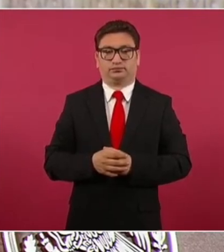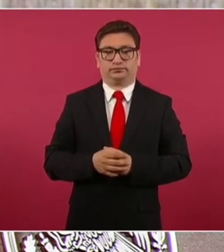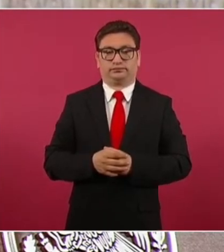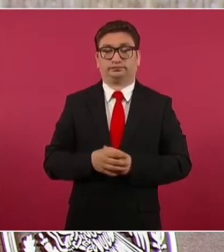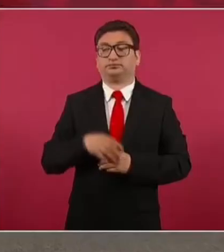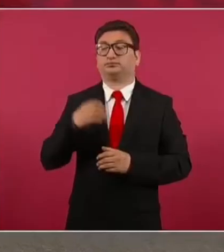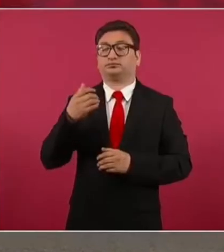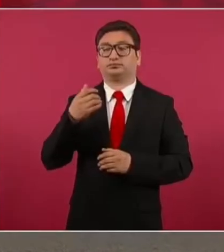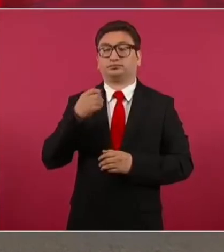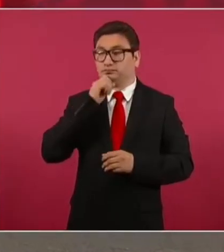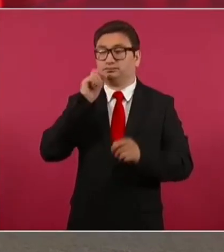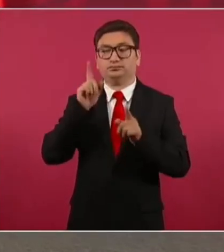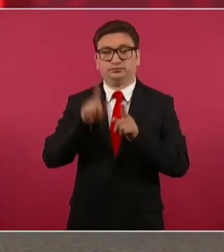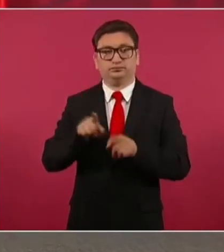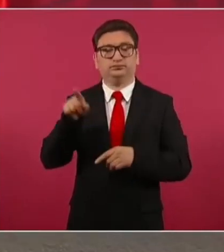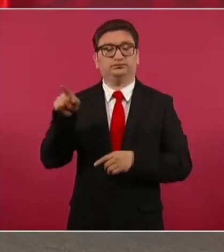también de